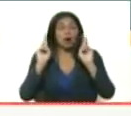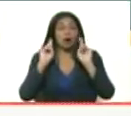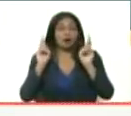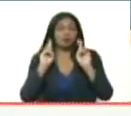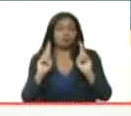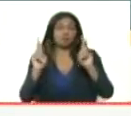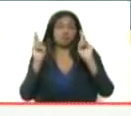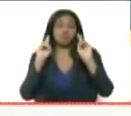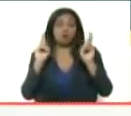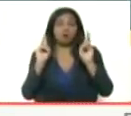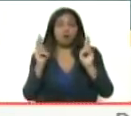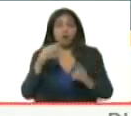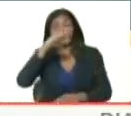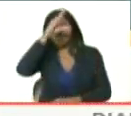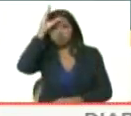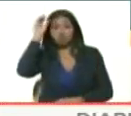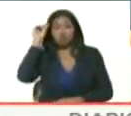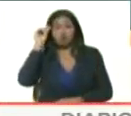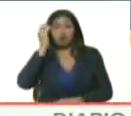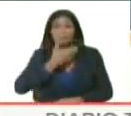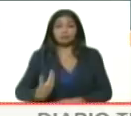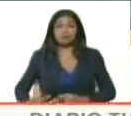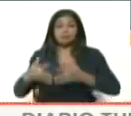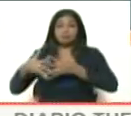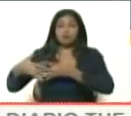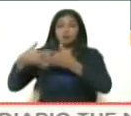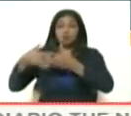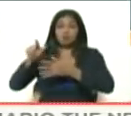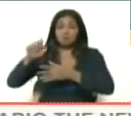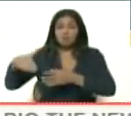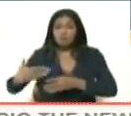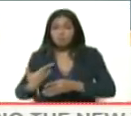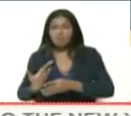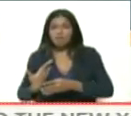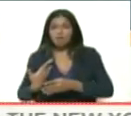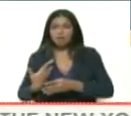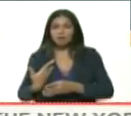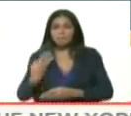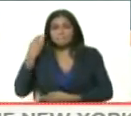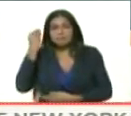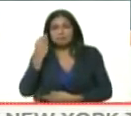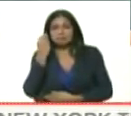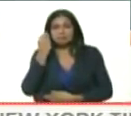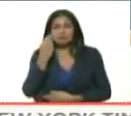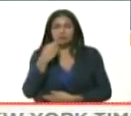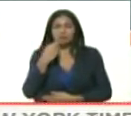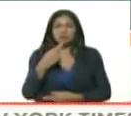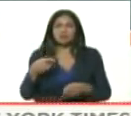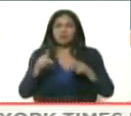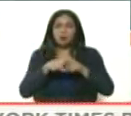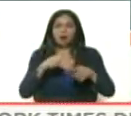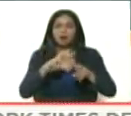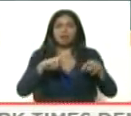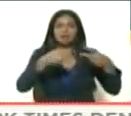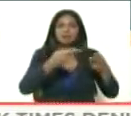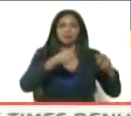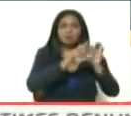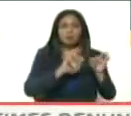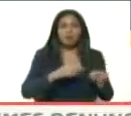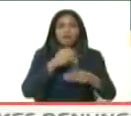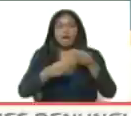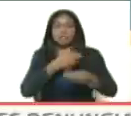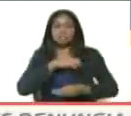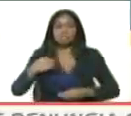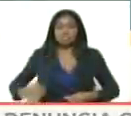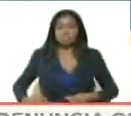Ojalá el señor Donald Trump pudiese emular lo que hace China por el mundo.